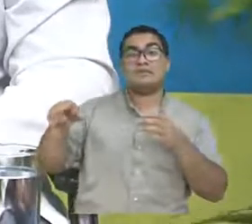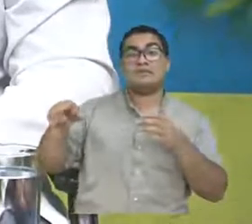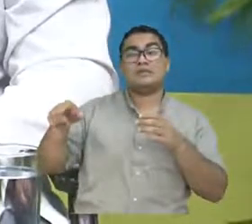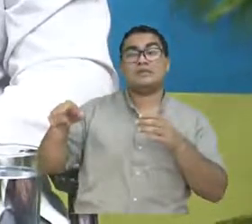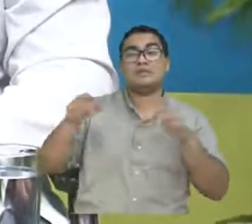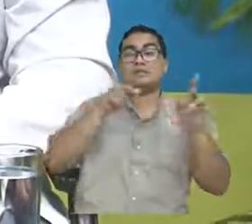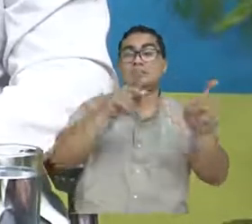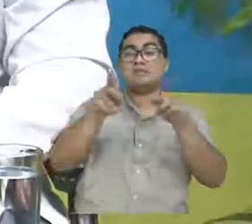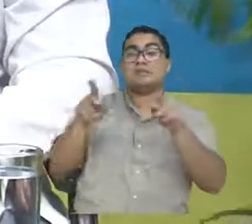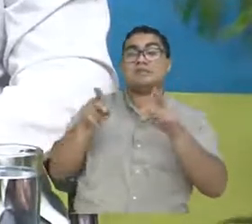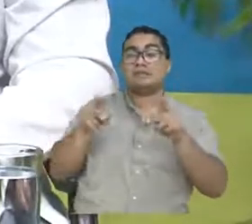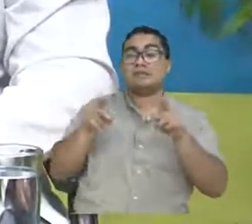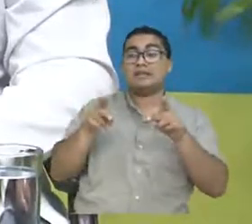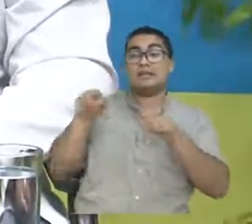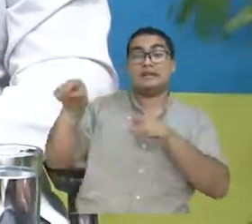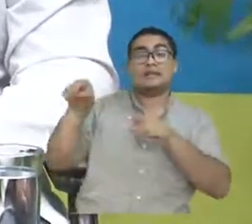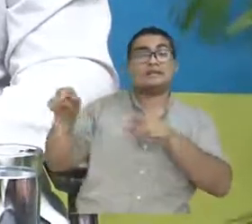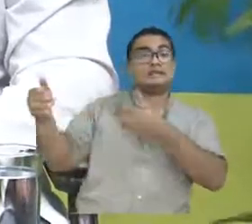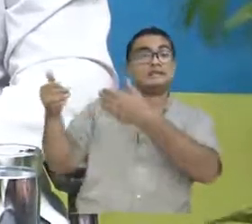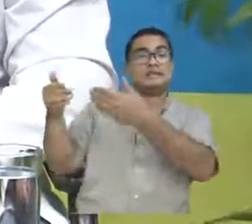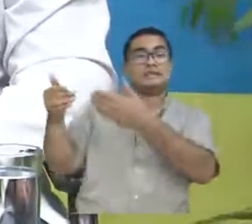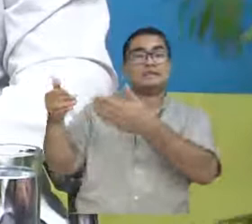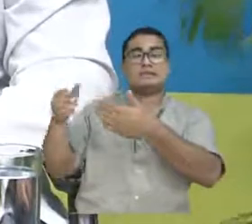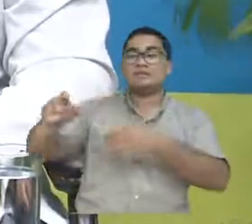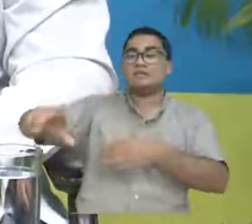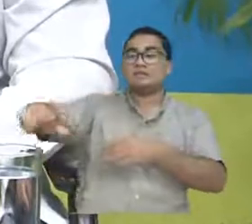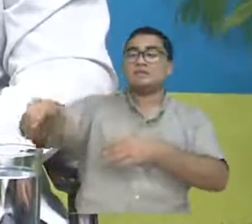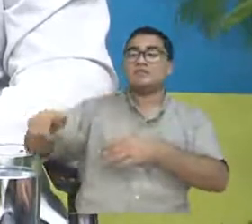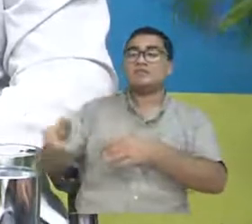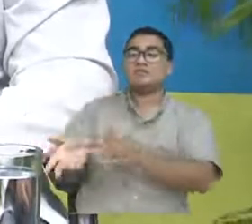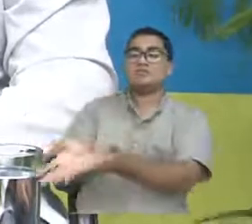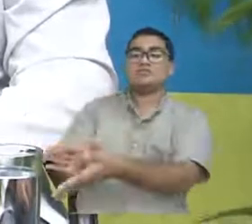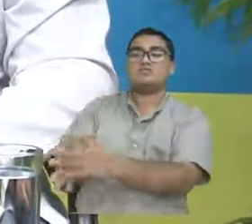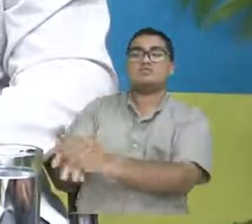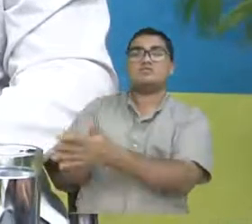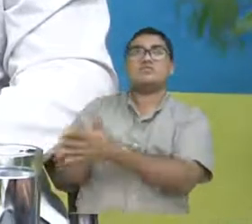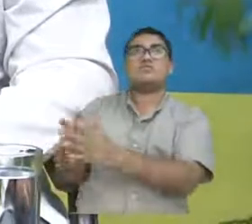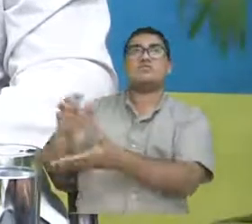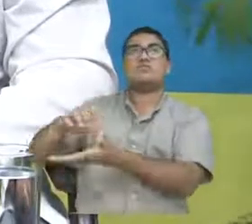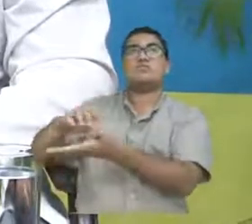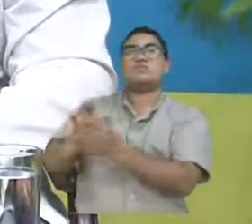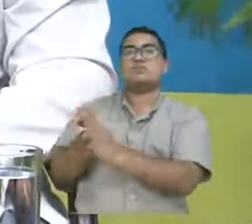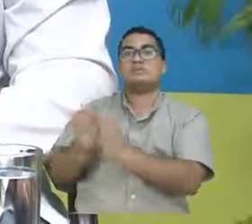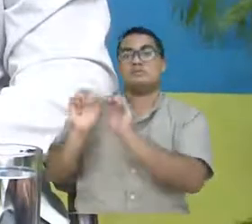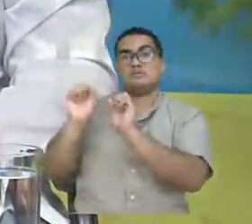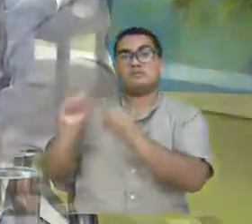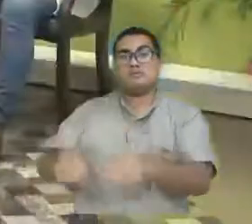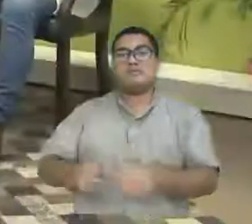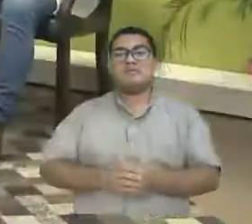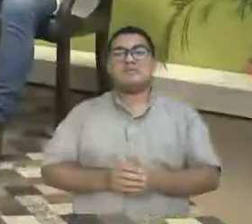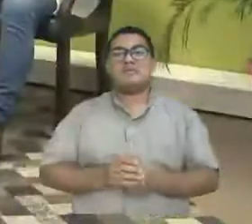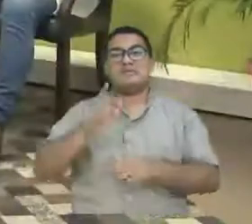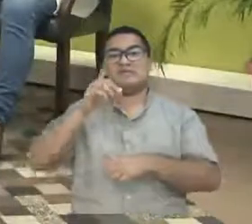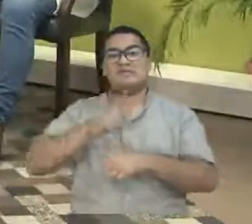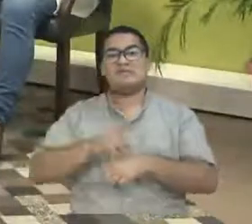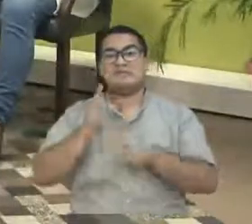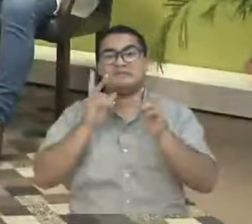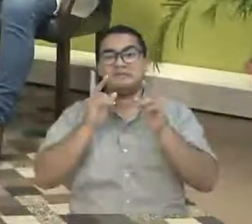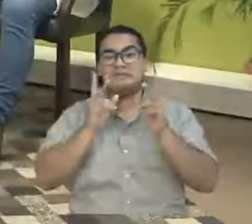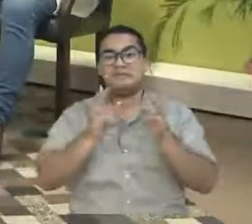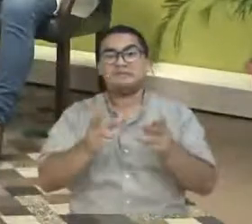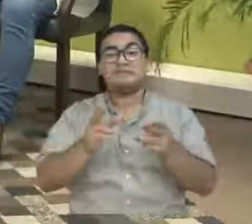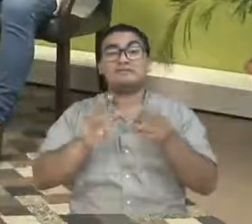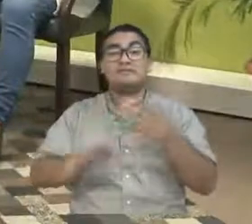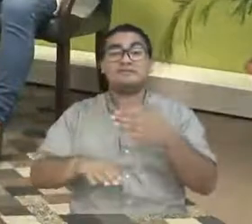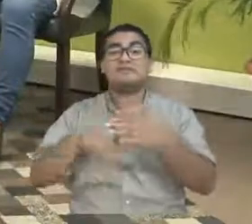de 10 metros. Entonces, donde ellos tengan el acceso para lavar las manos frecuentemente. Ok. Doctor, vamos a hacer una pausa.